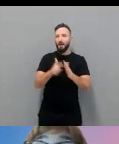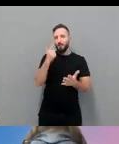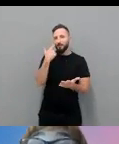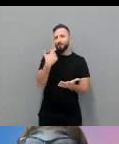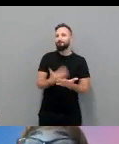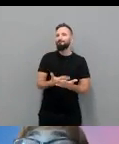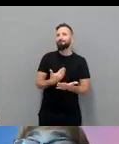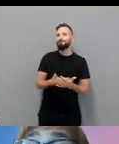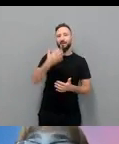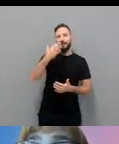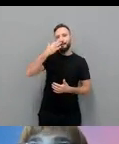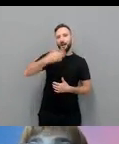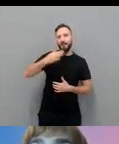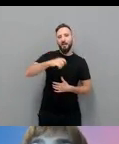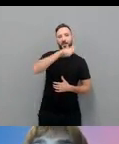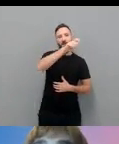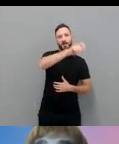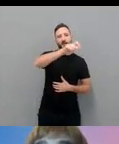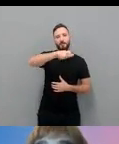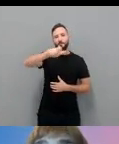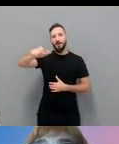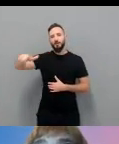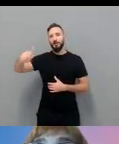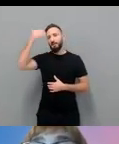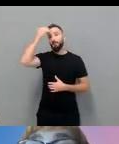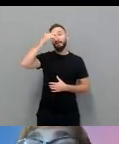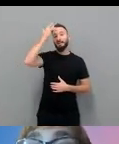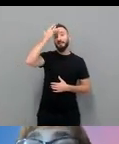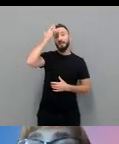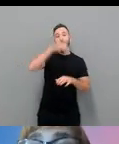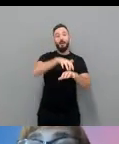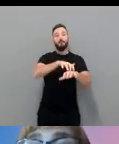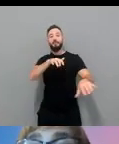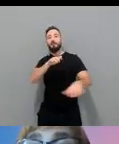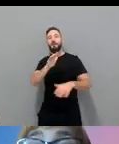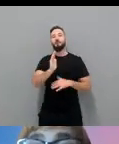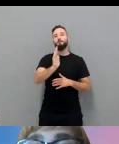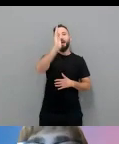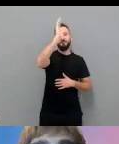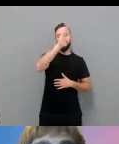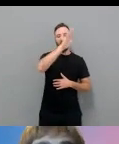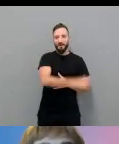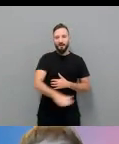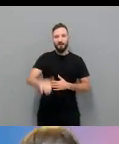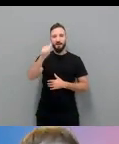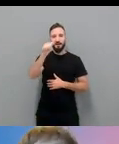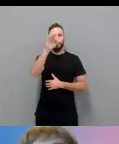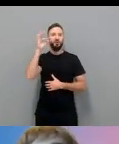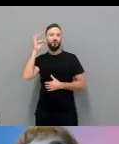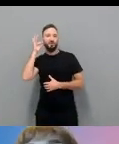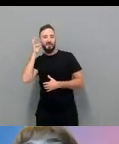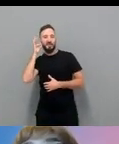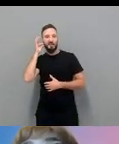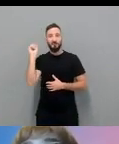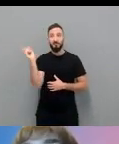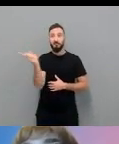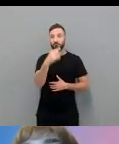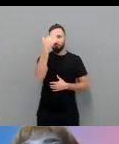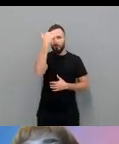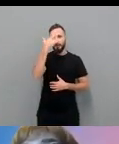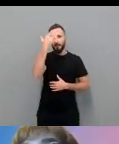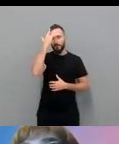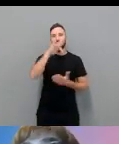que afecta a la gran mayoría de personas con parálisis cerebral, de menores, de niñas y niños con parálisis cerebral, que en